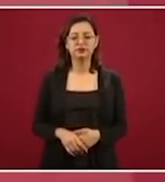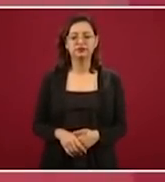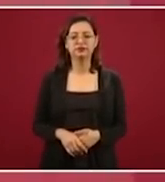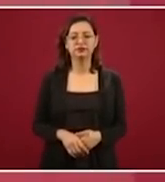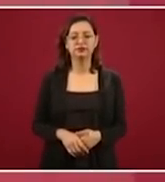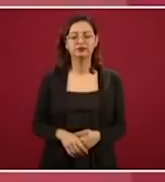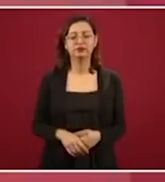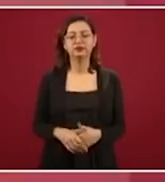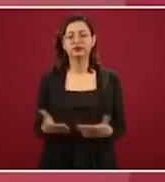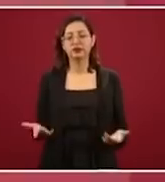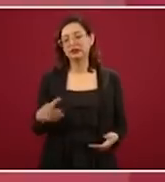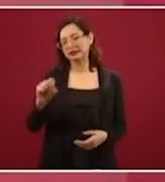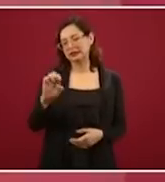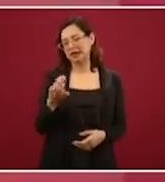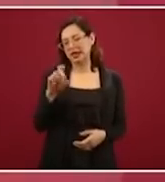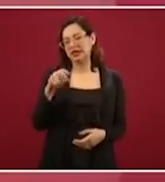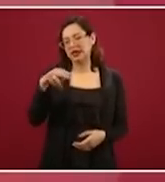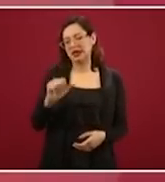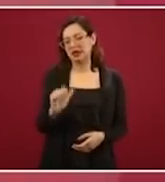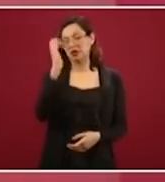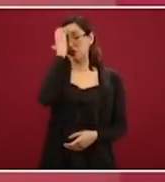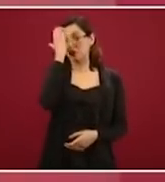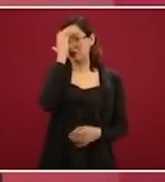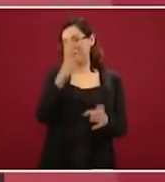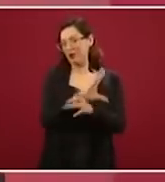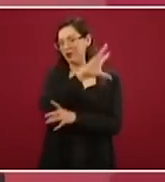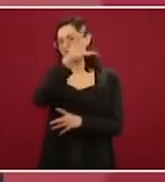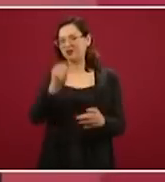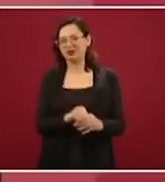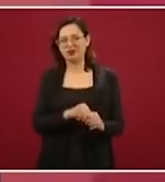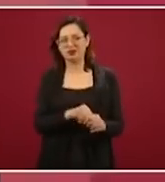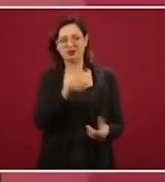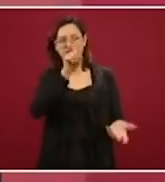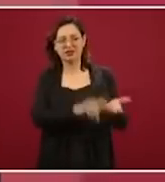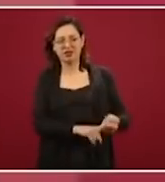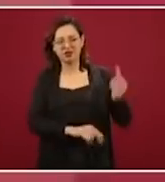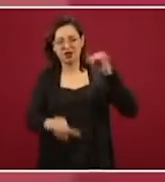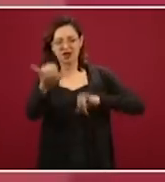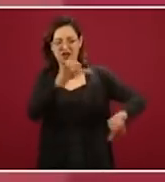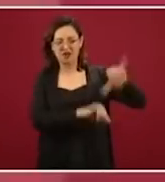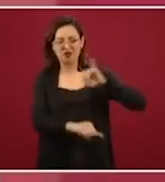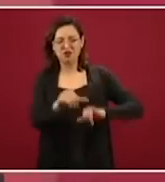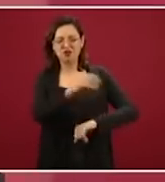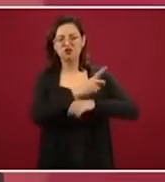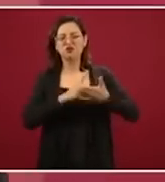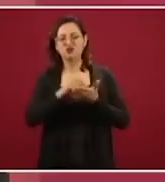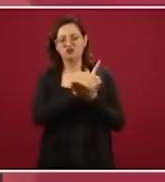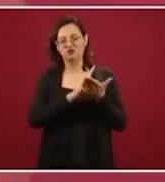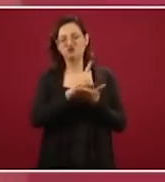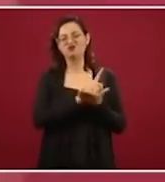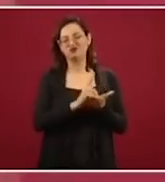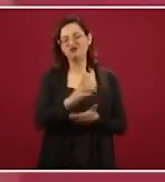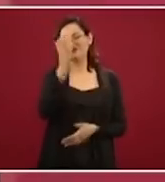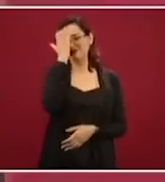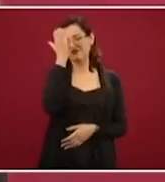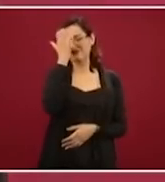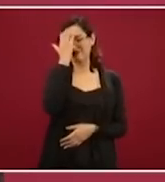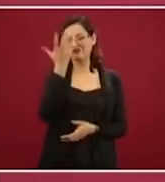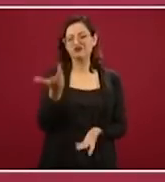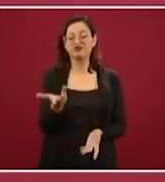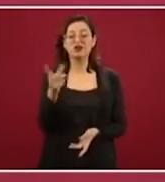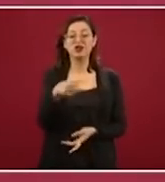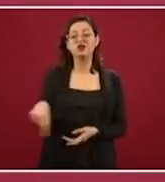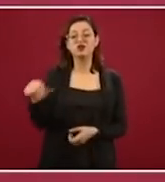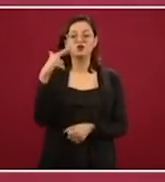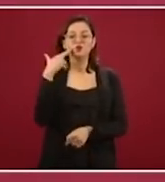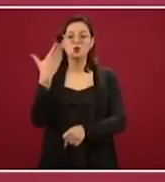pues todo el conocimiento de cómo funcionan estos laboratorios, pues son los encargados